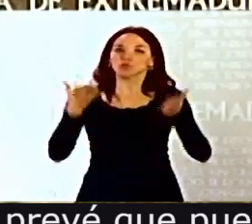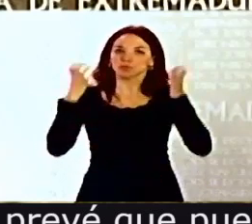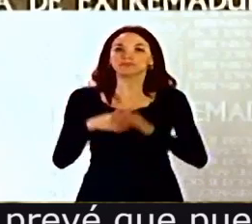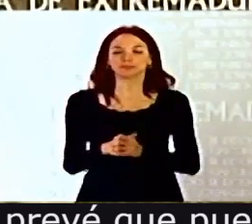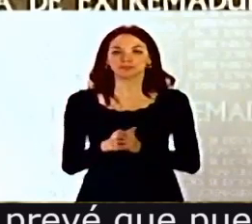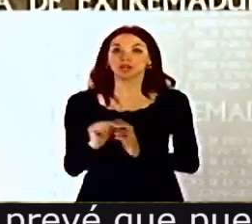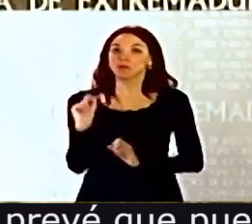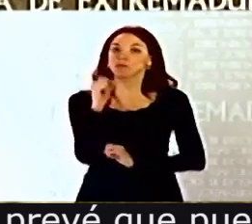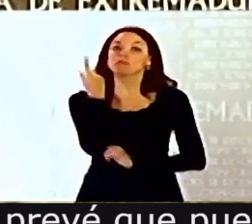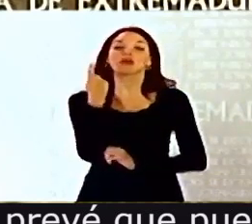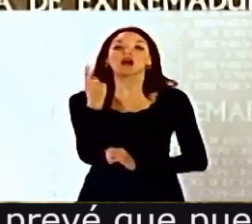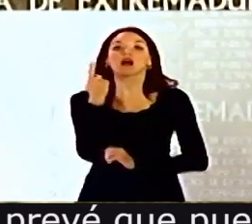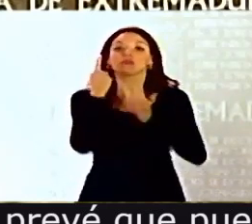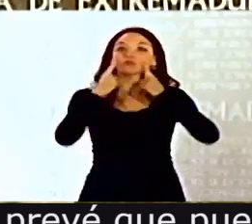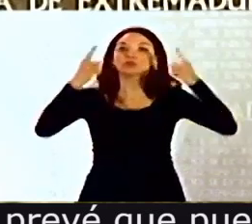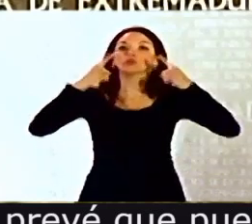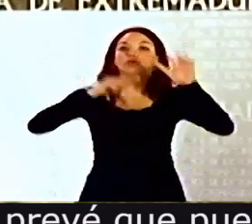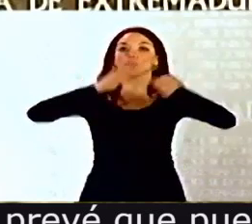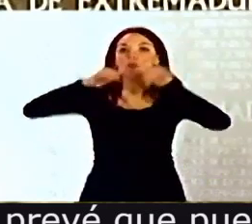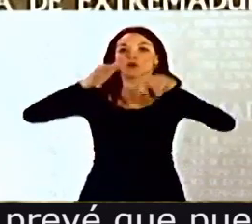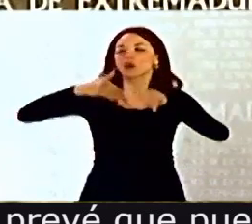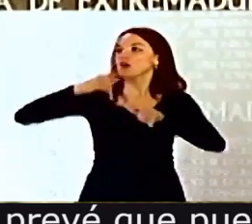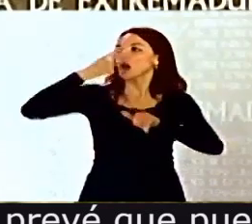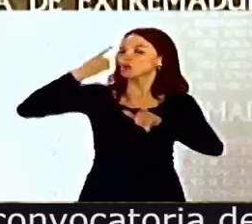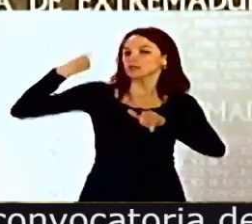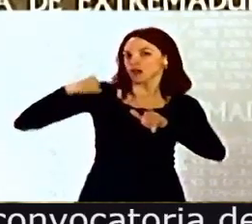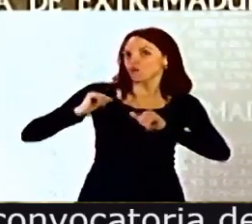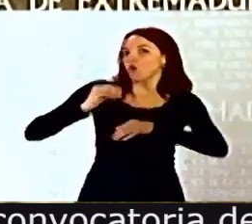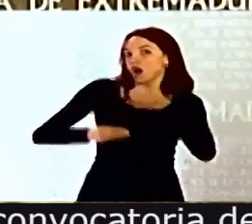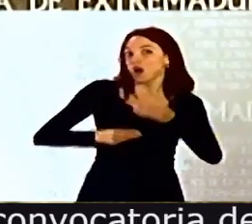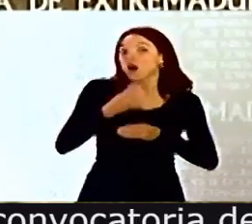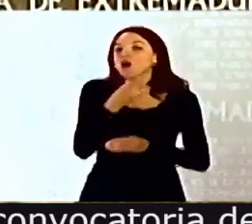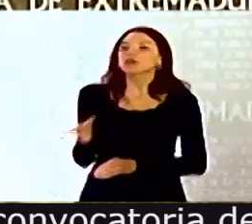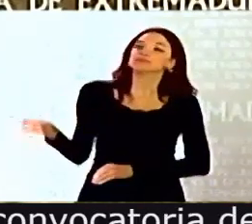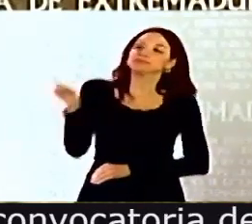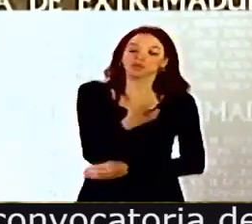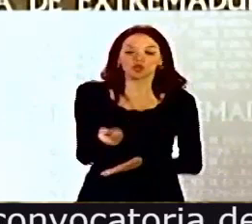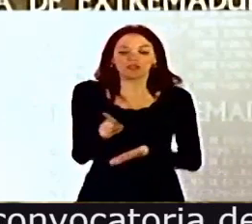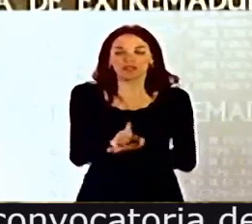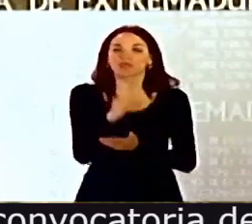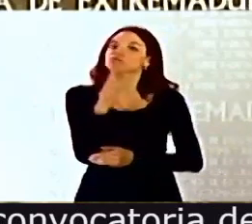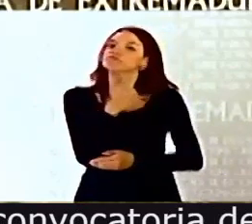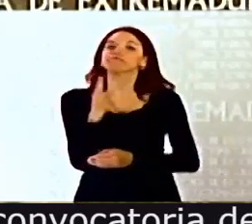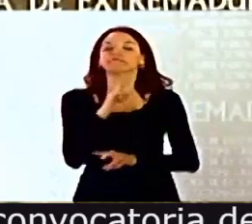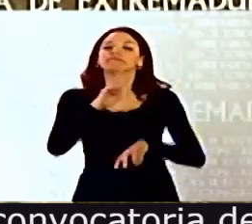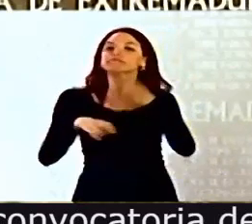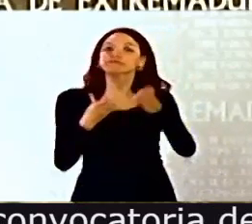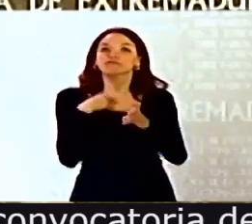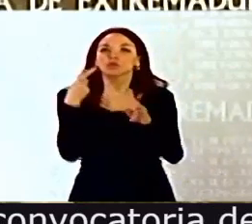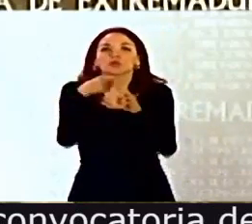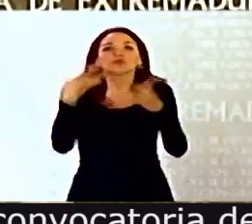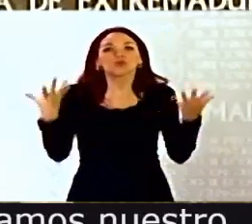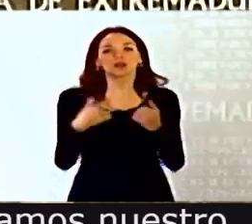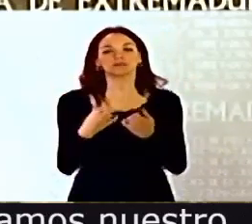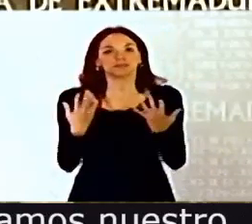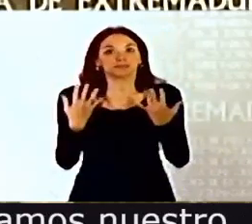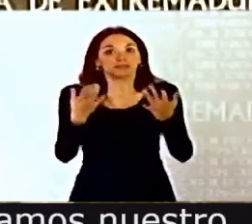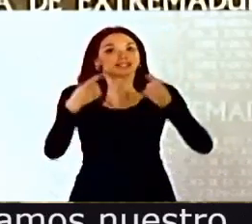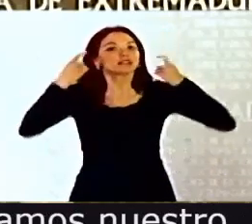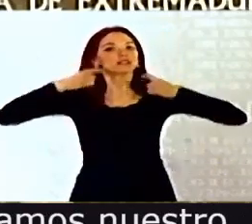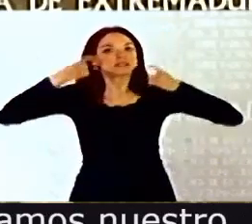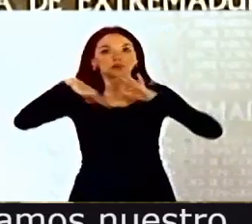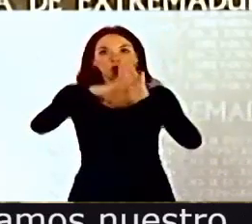convocatoria de esta subvención se hizo en el año pasado y hoy renovamos nuestro compromiso para poner en marcha cuantos programas sean